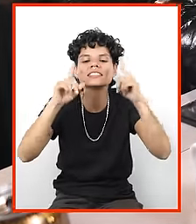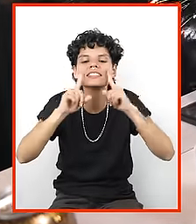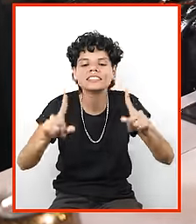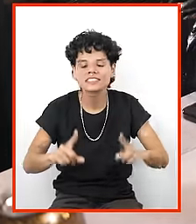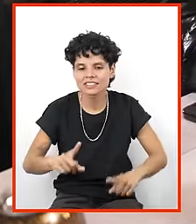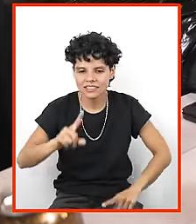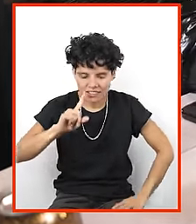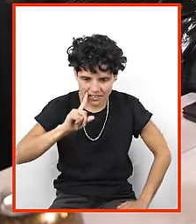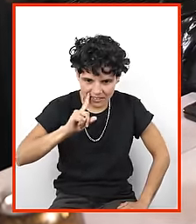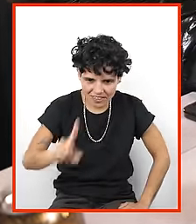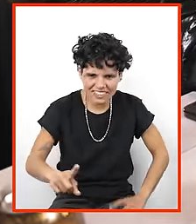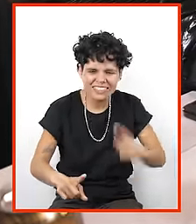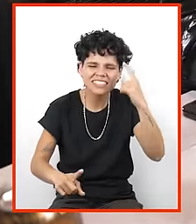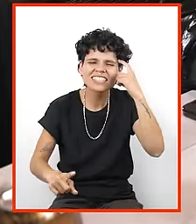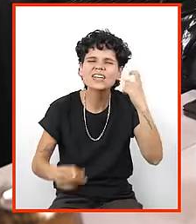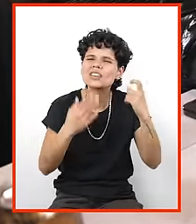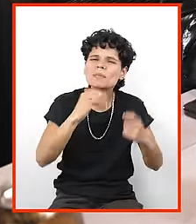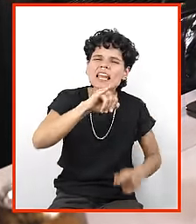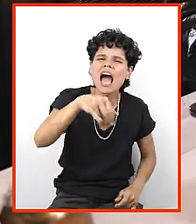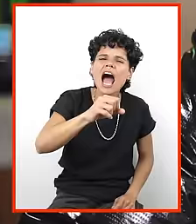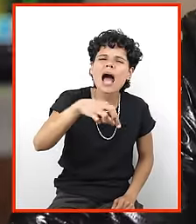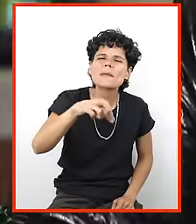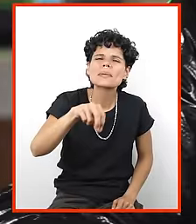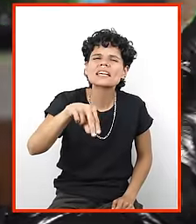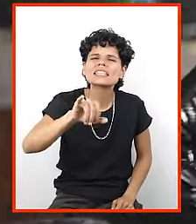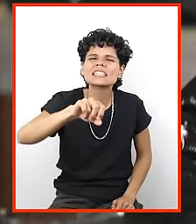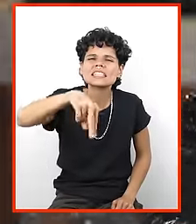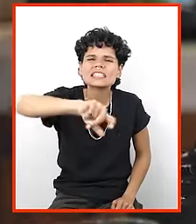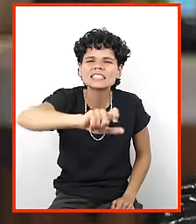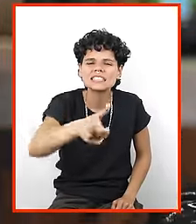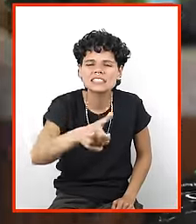qué? Parece que actuó en el Happening con Jao, ¿no?